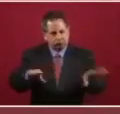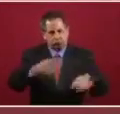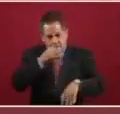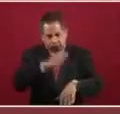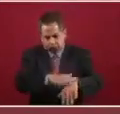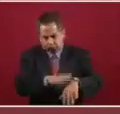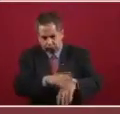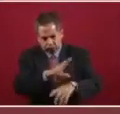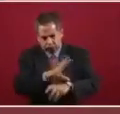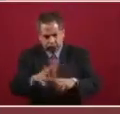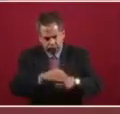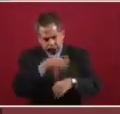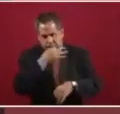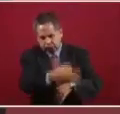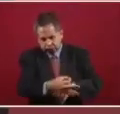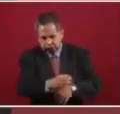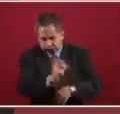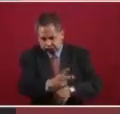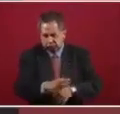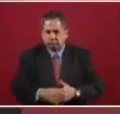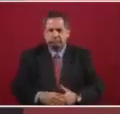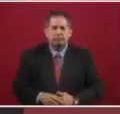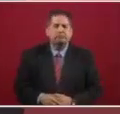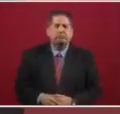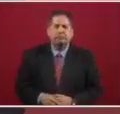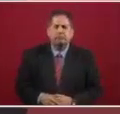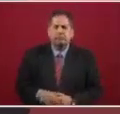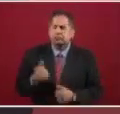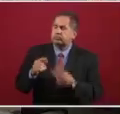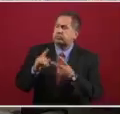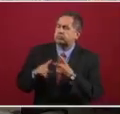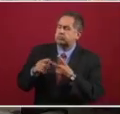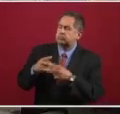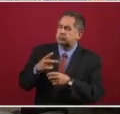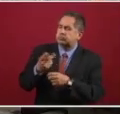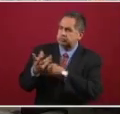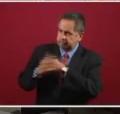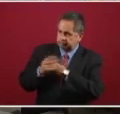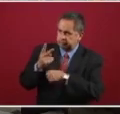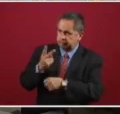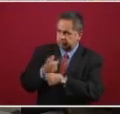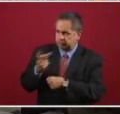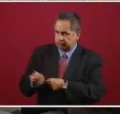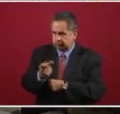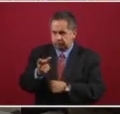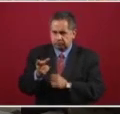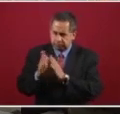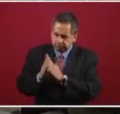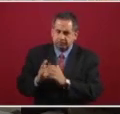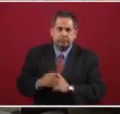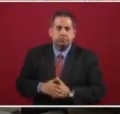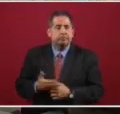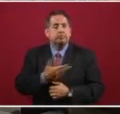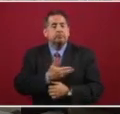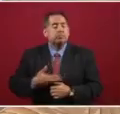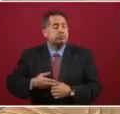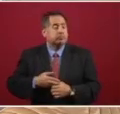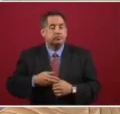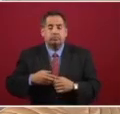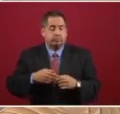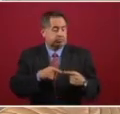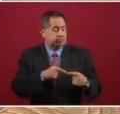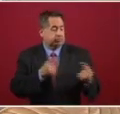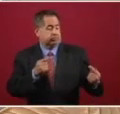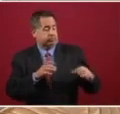información completa sobre esto. Y una segunda pregunta, si me lo permite, por favor. Presidente, los adversarios de México